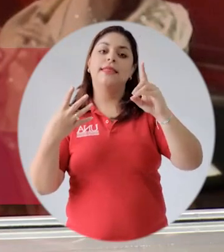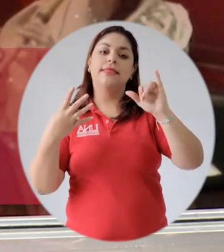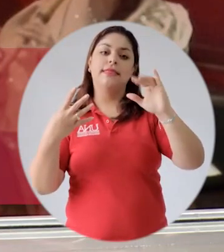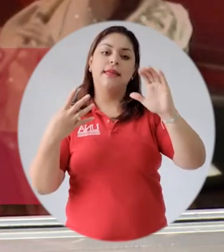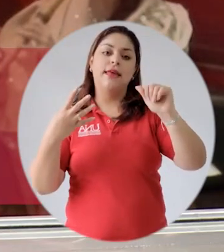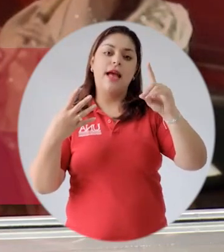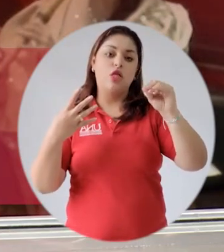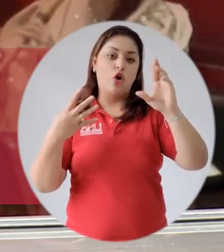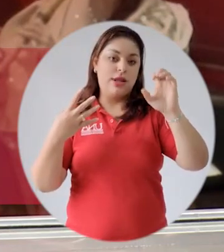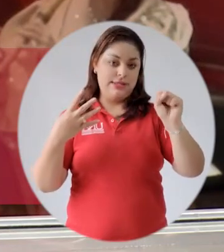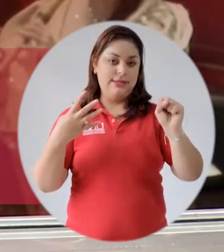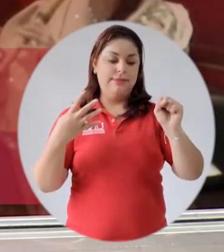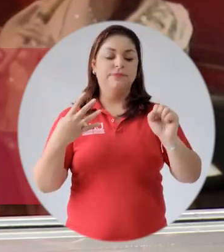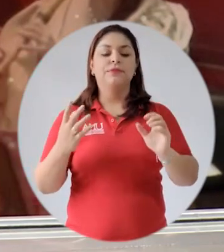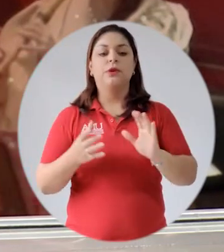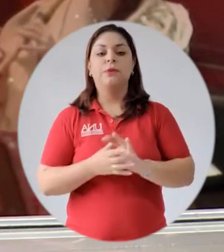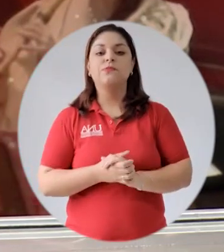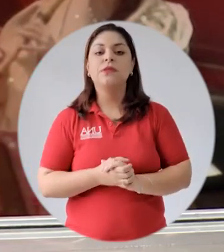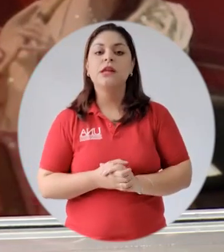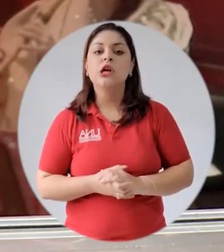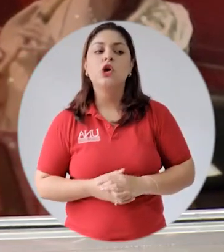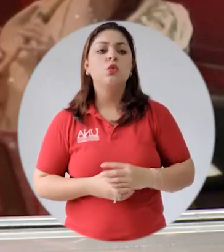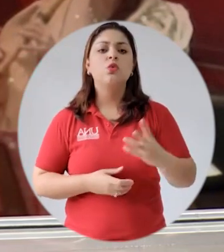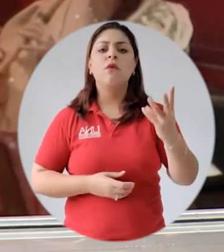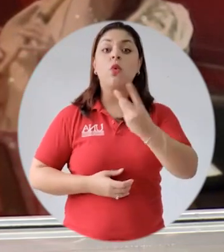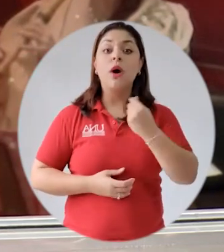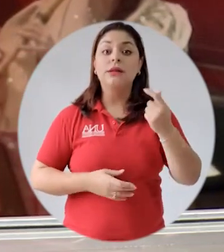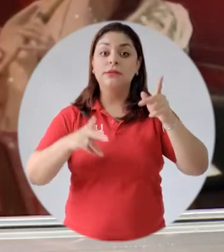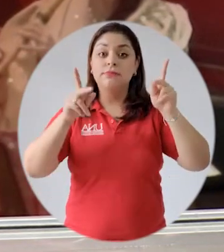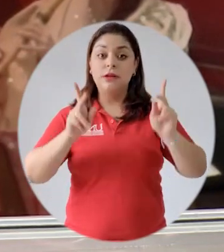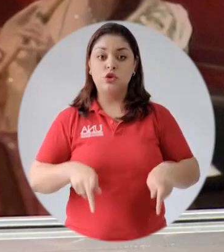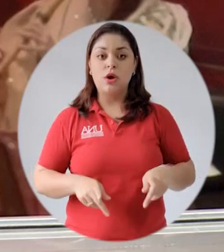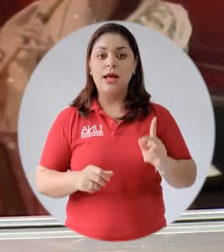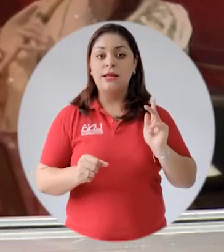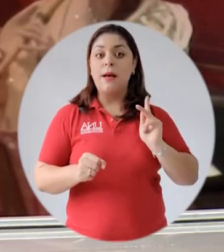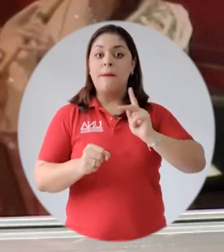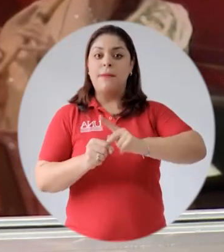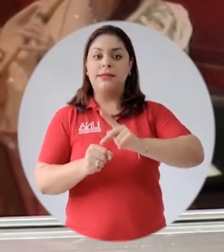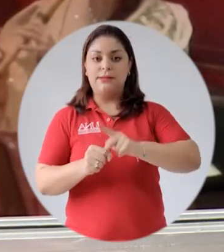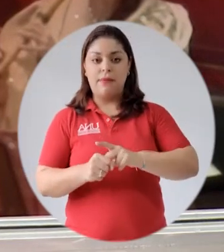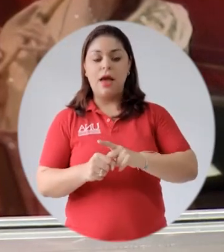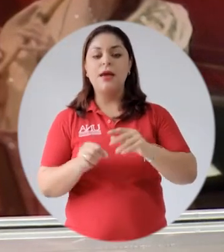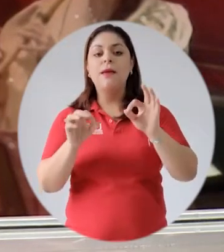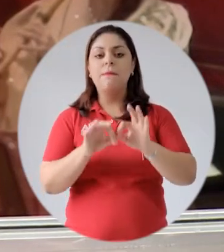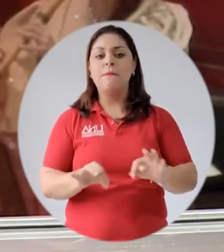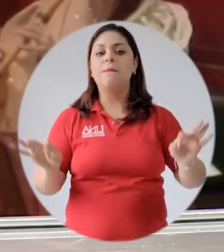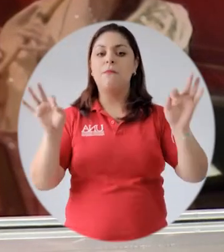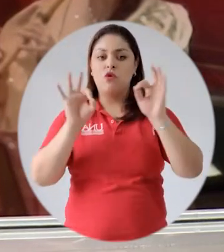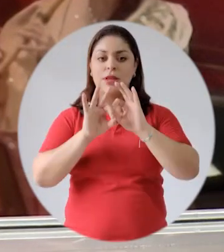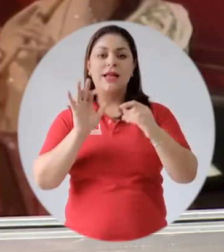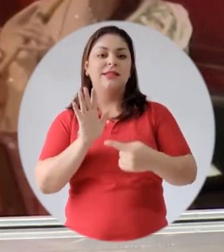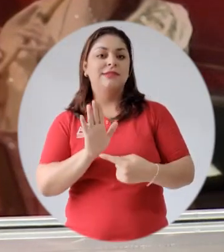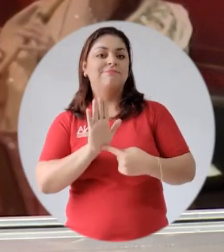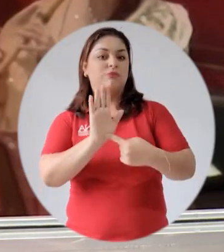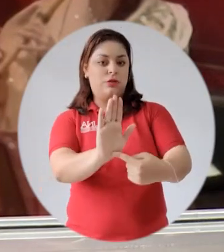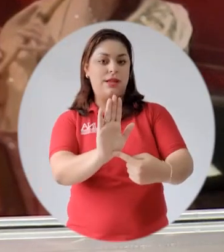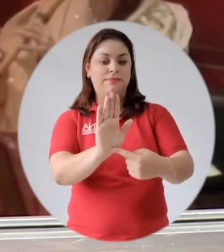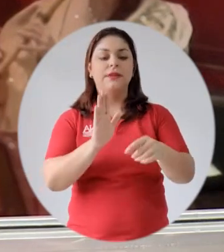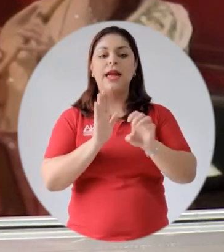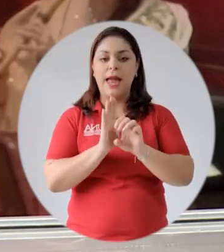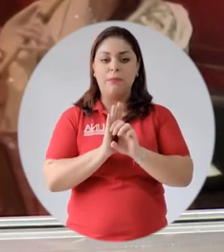este proceso de ser muchísimo más justos en la redistribución de ese tiempo. A grandes rasgos, ¿a qué dedican